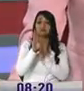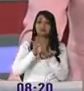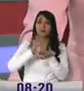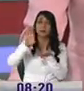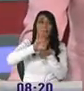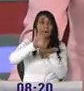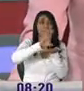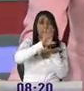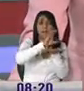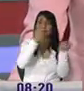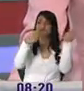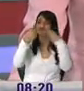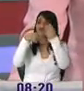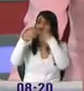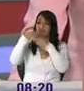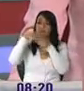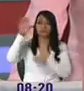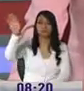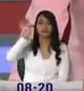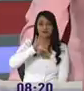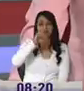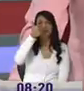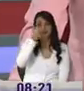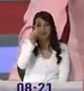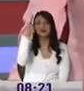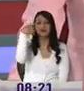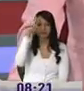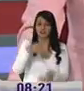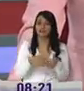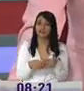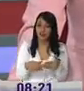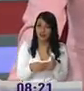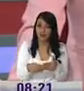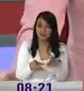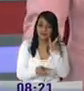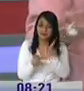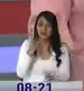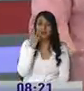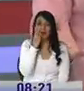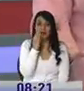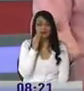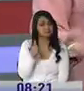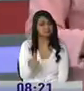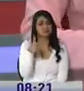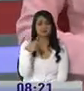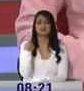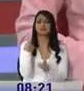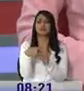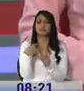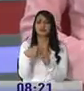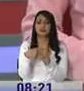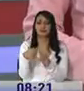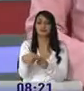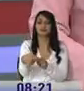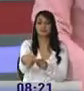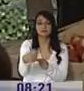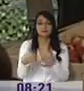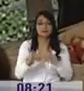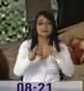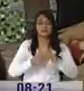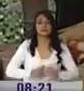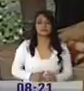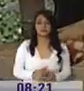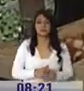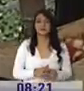al mes de enero de 10 millones dó lo que según los expertos Es una muy buena proyección para los meses siguientes desde que